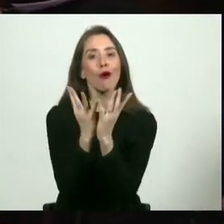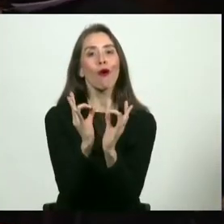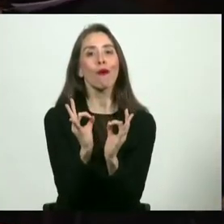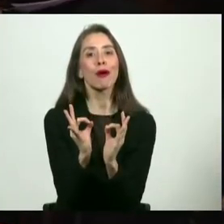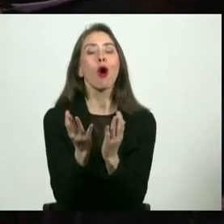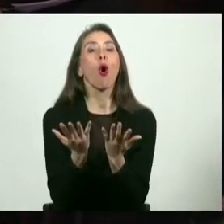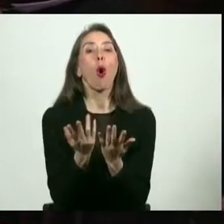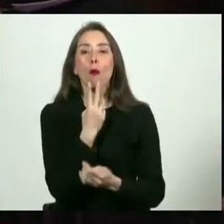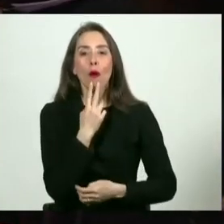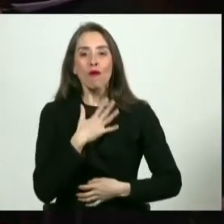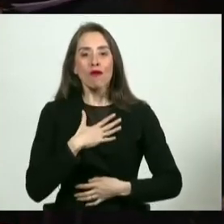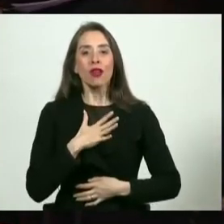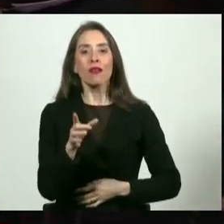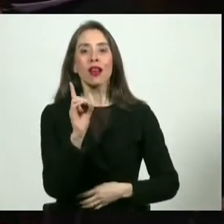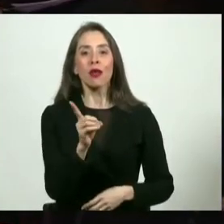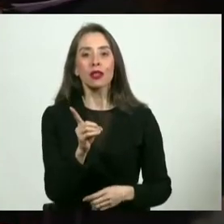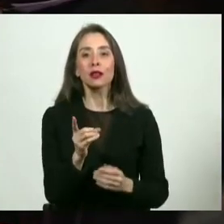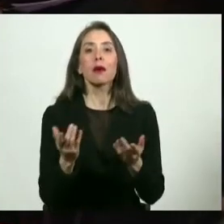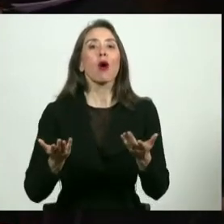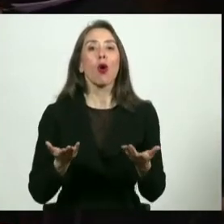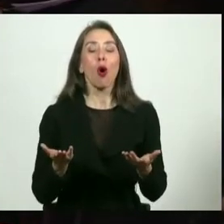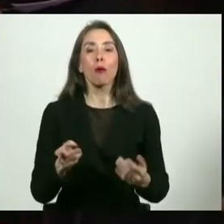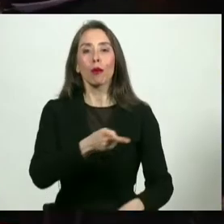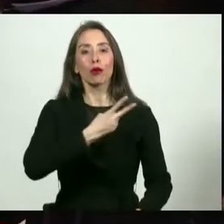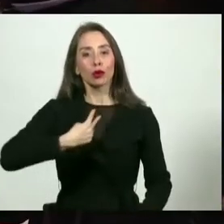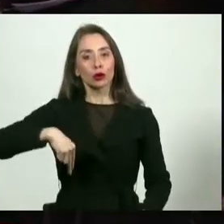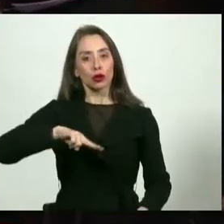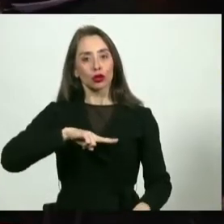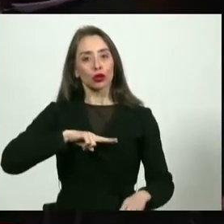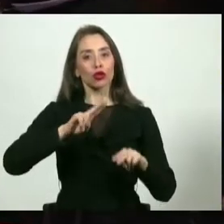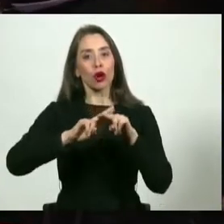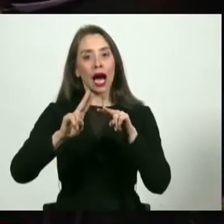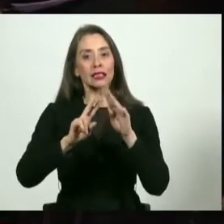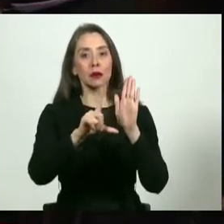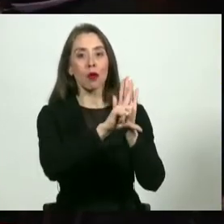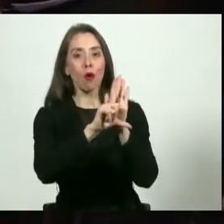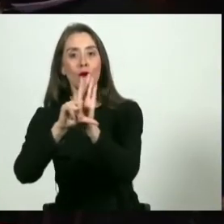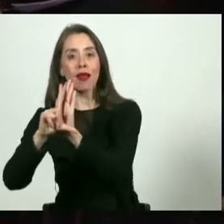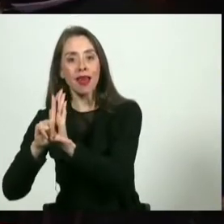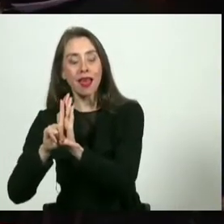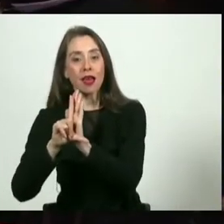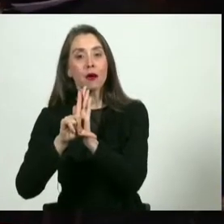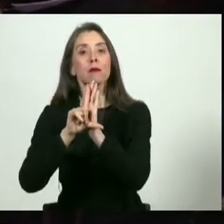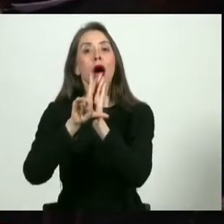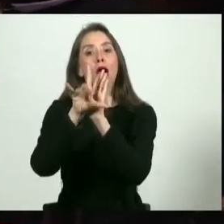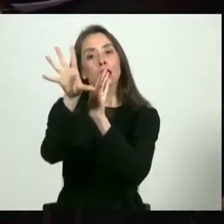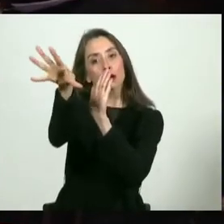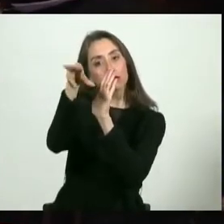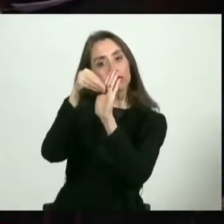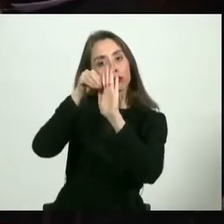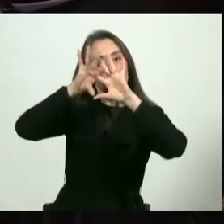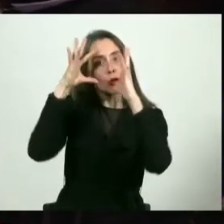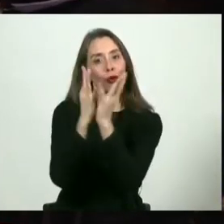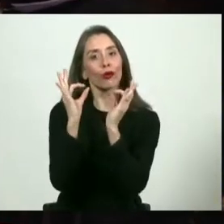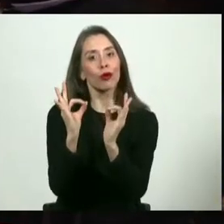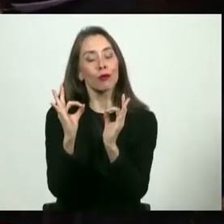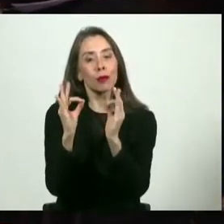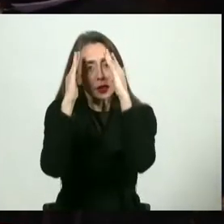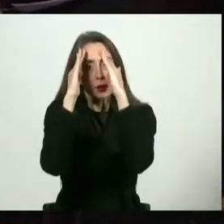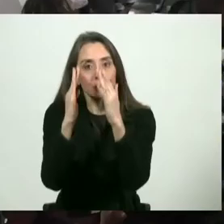cómo se vive la discapacidad y cómo nosotros tenemos que construir marcos normativos para abordarlo integralmente y además construir